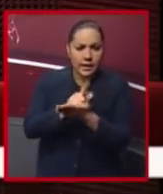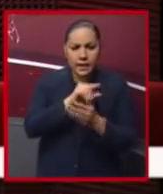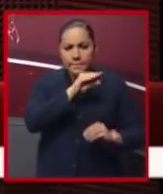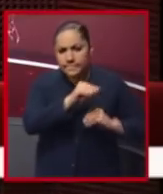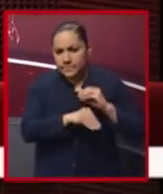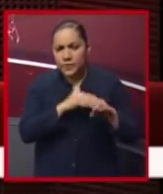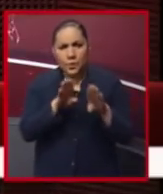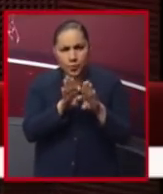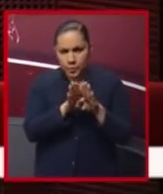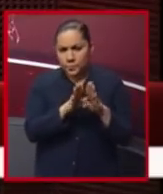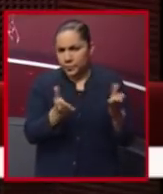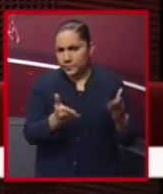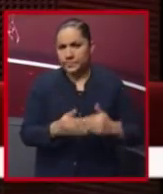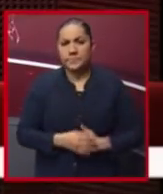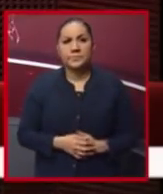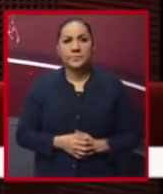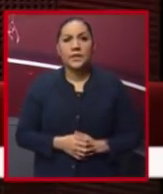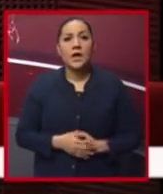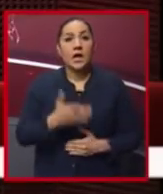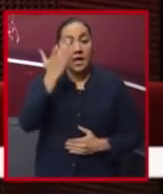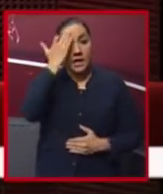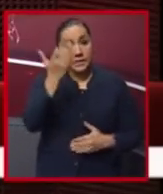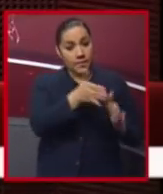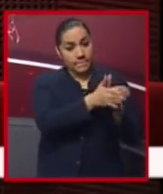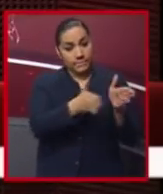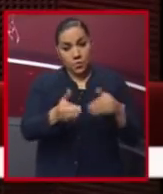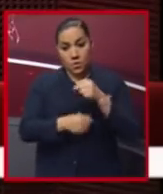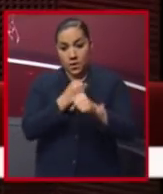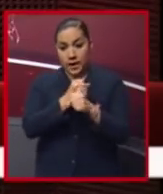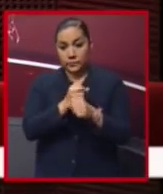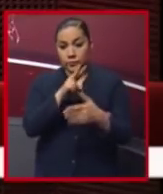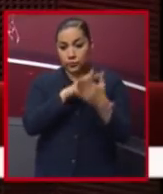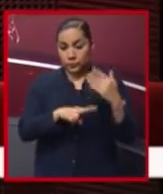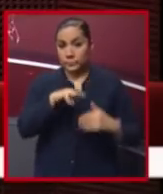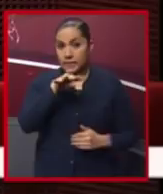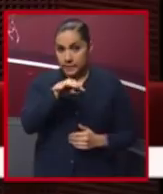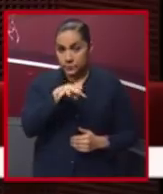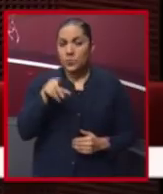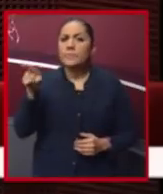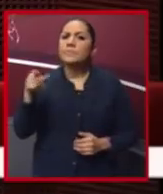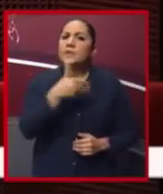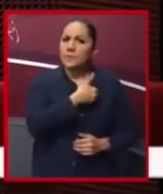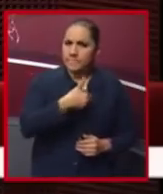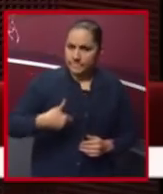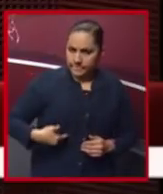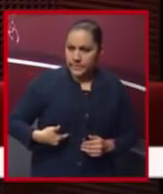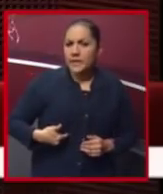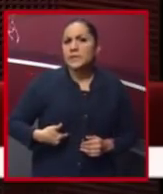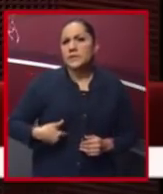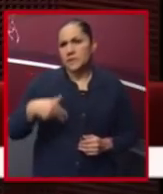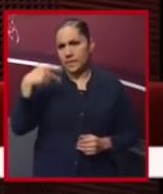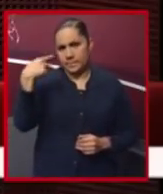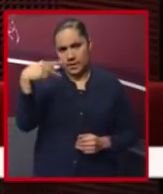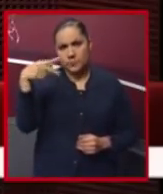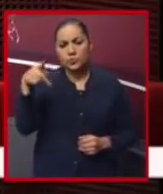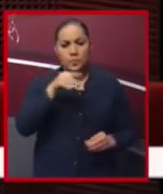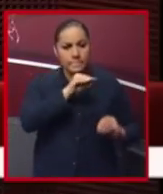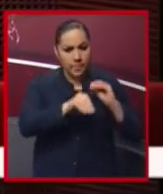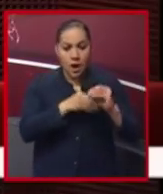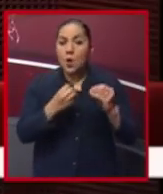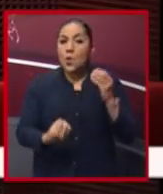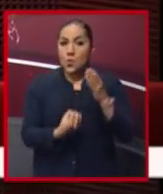Precisamente en estos días del 2019 se promulgó por el presidente de la República una nueva ley que se